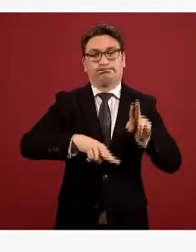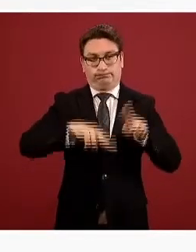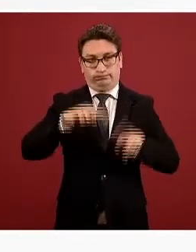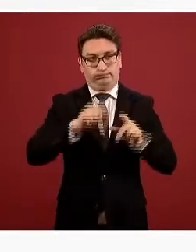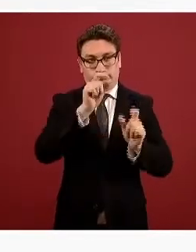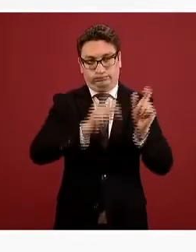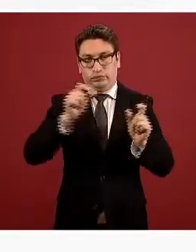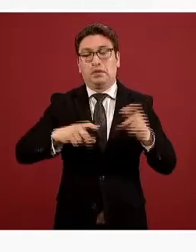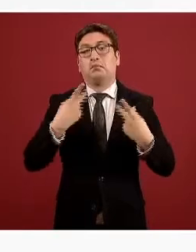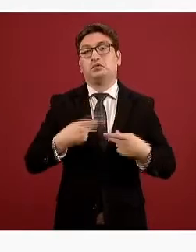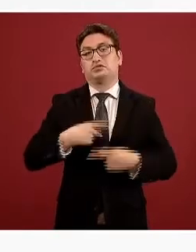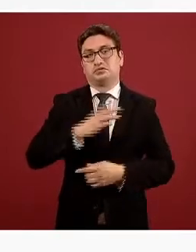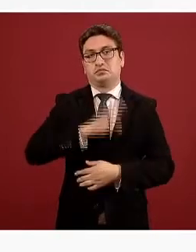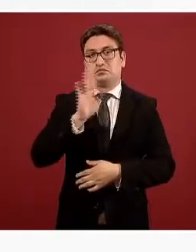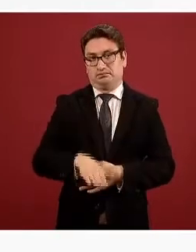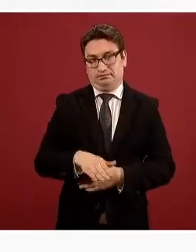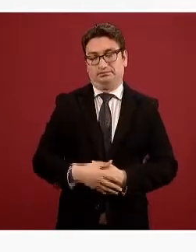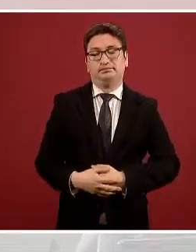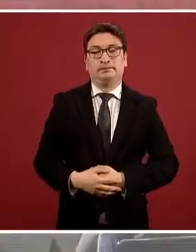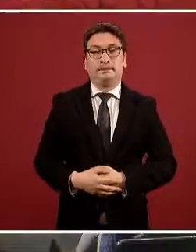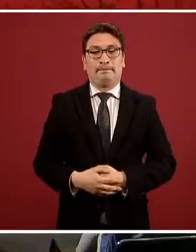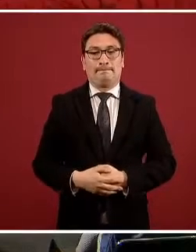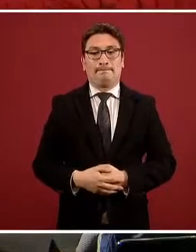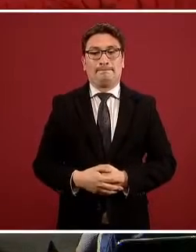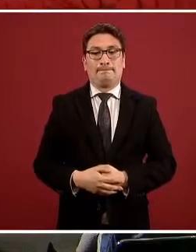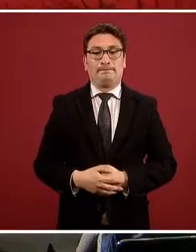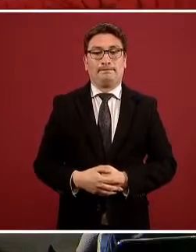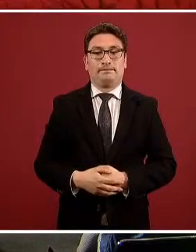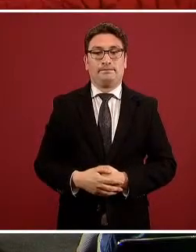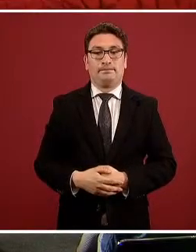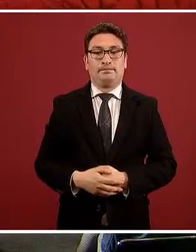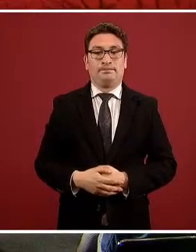de la mortalidad acumulada. La siguiente.